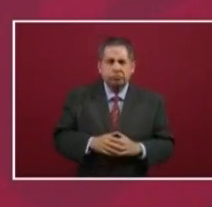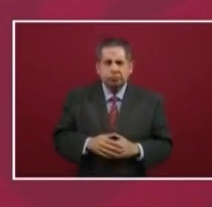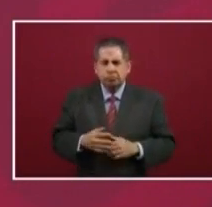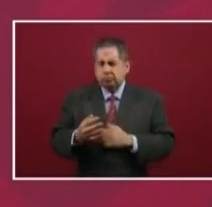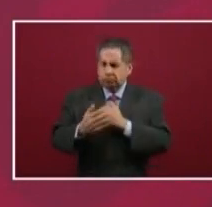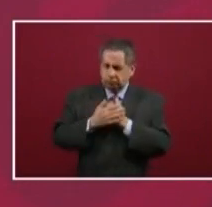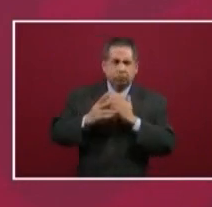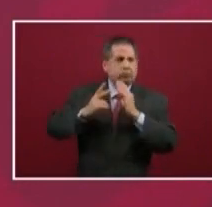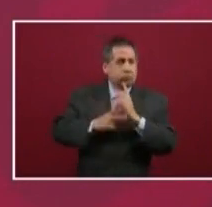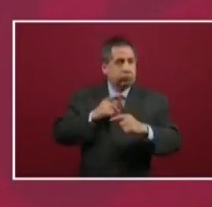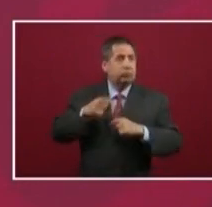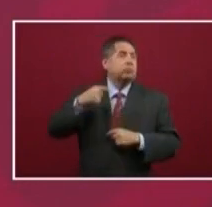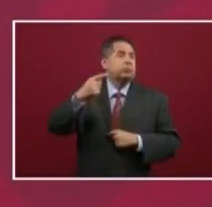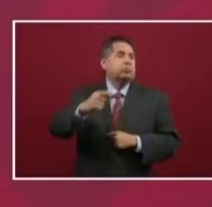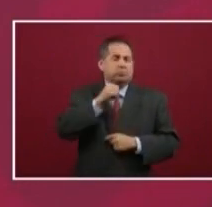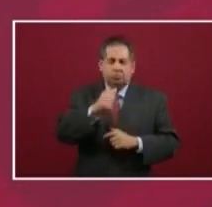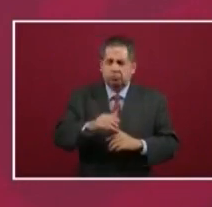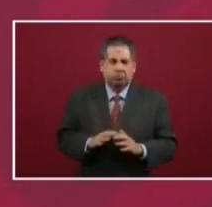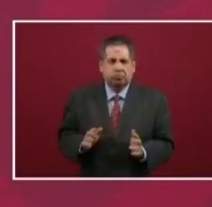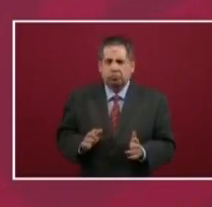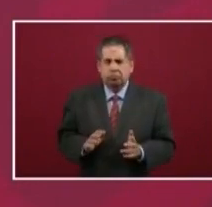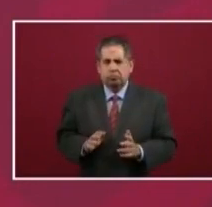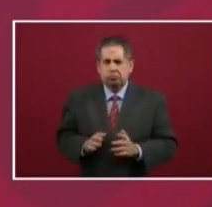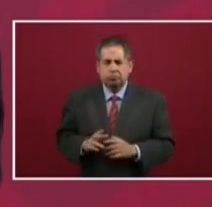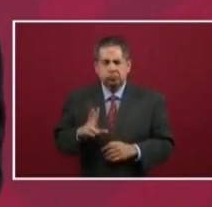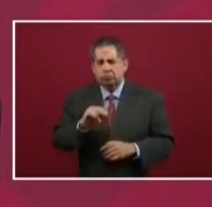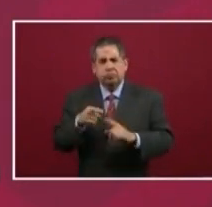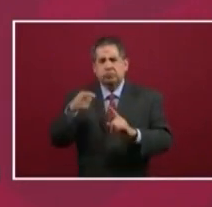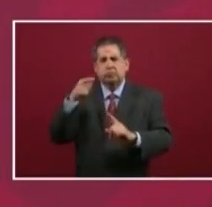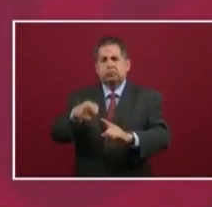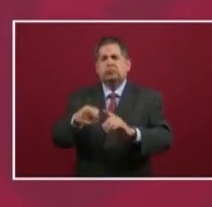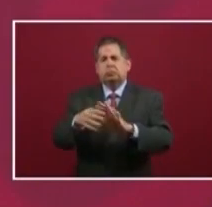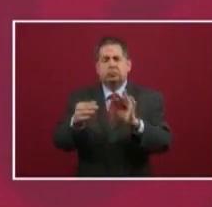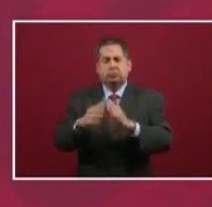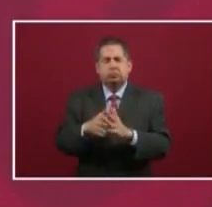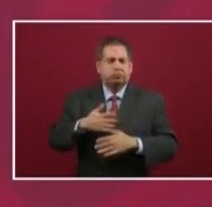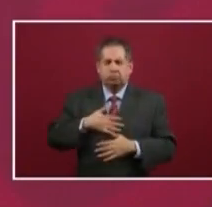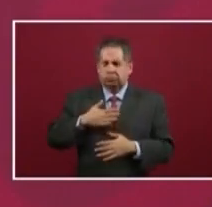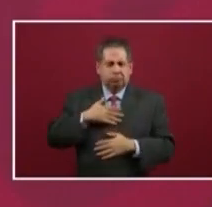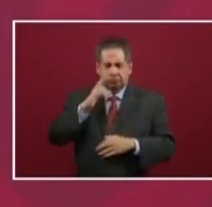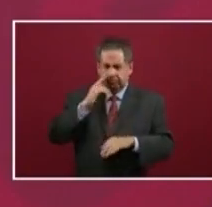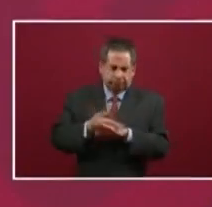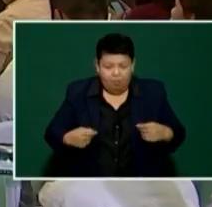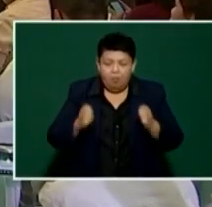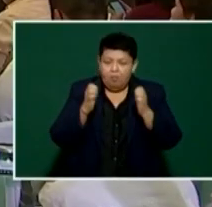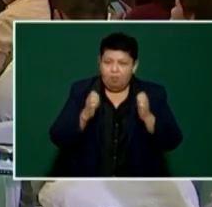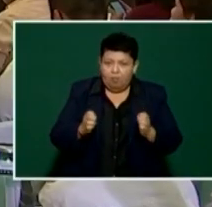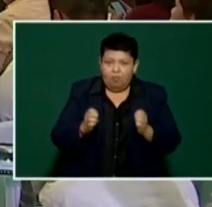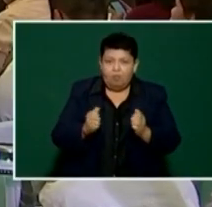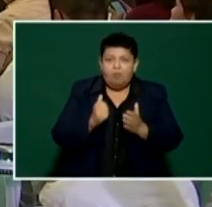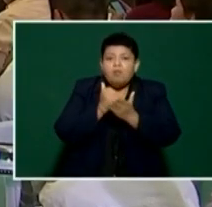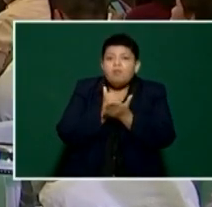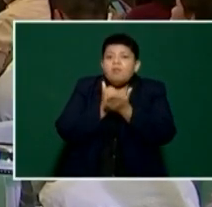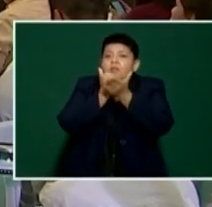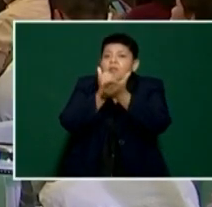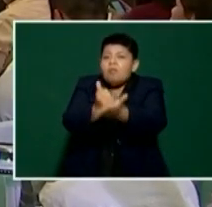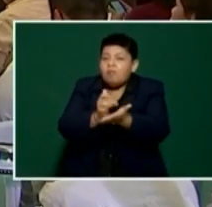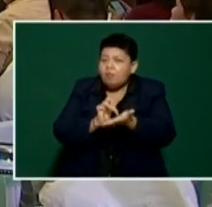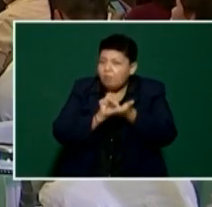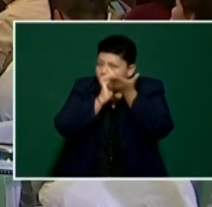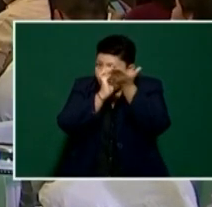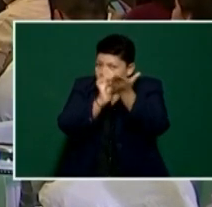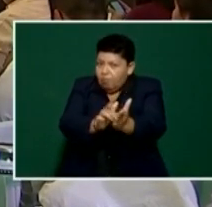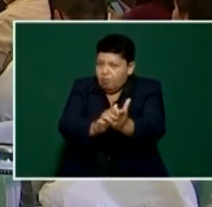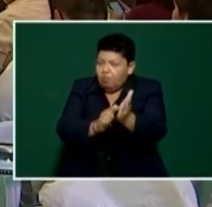suceda este no es esa nuestra función estas declaraciones